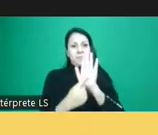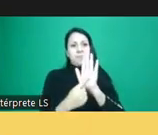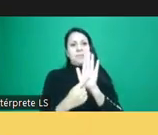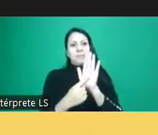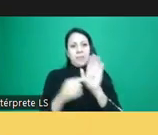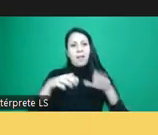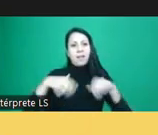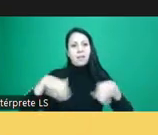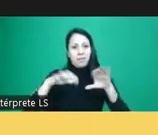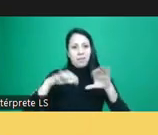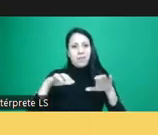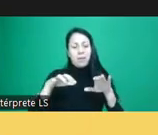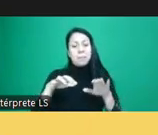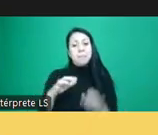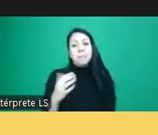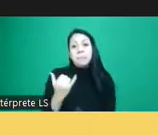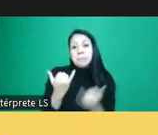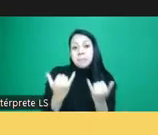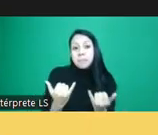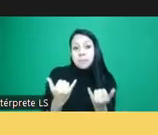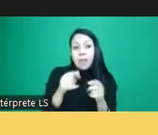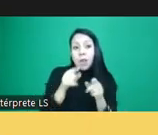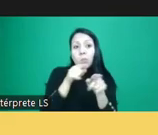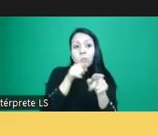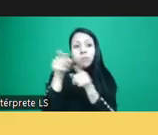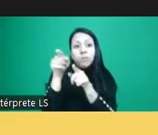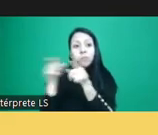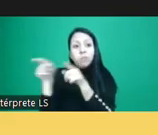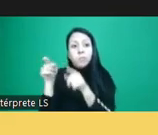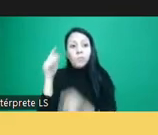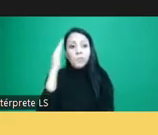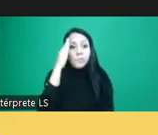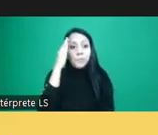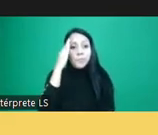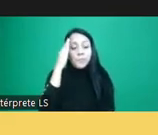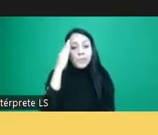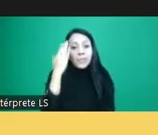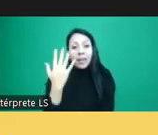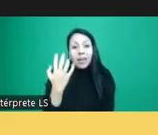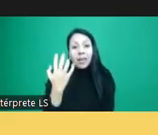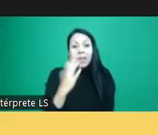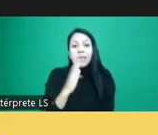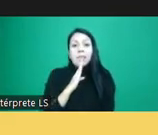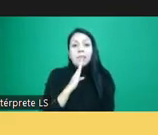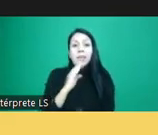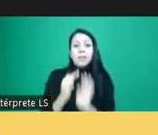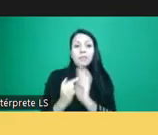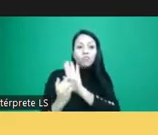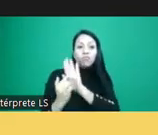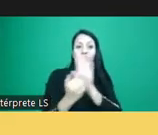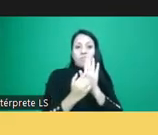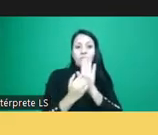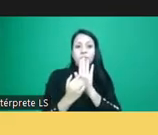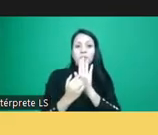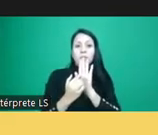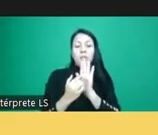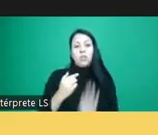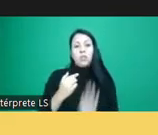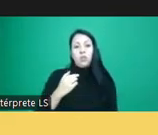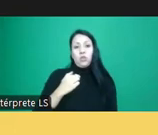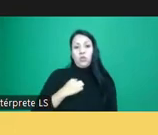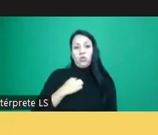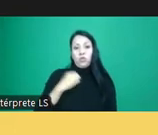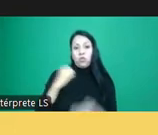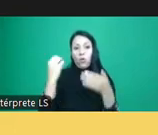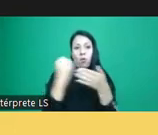Ahora quisiera escucharles a ustedes, quienes quieran compartirlo. Yo voy a cerrar ya la presentación